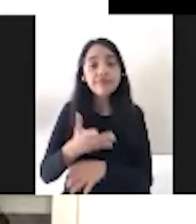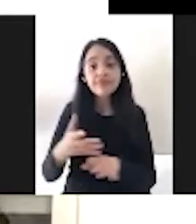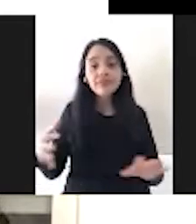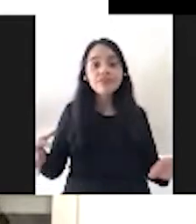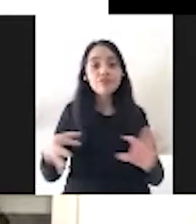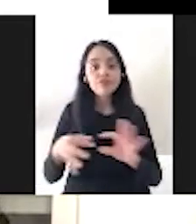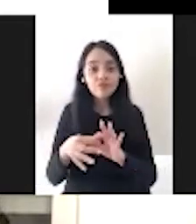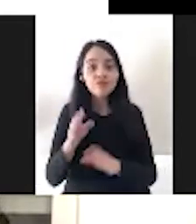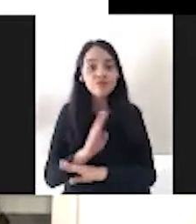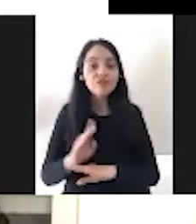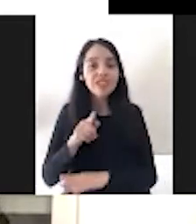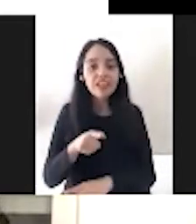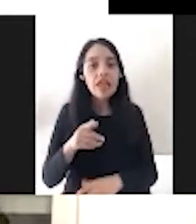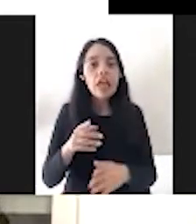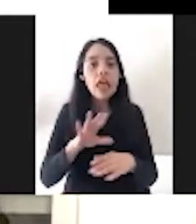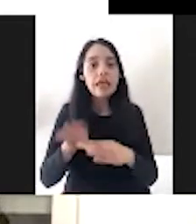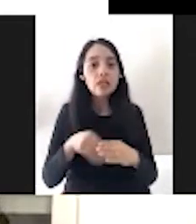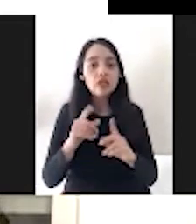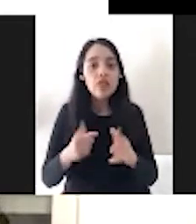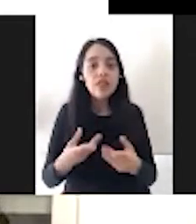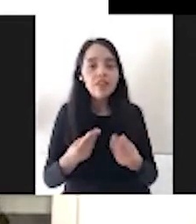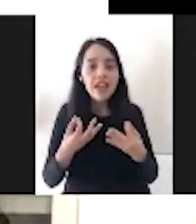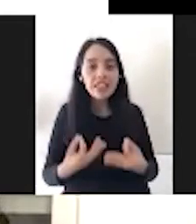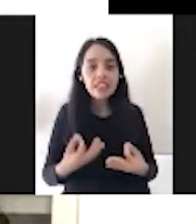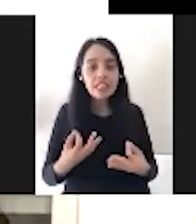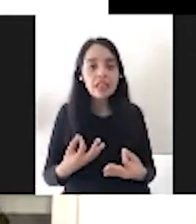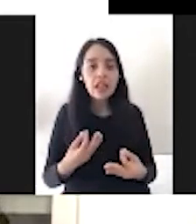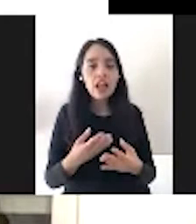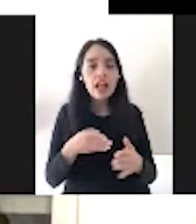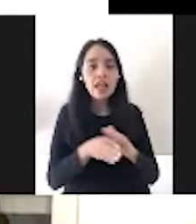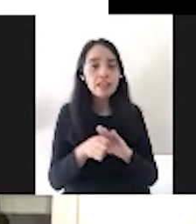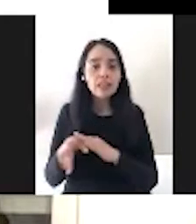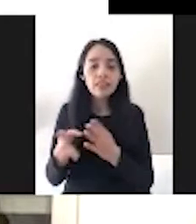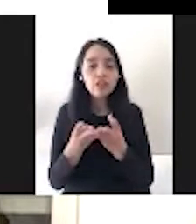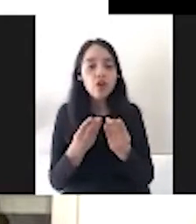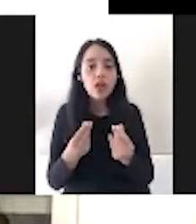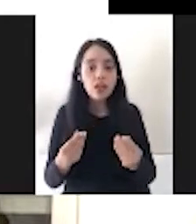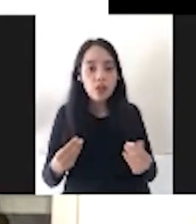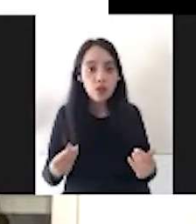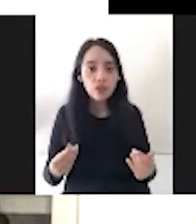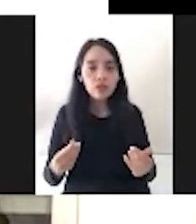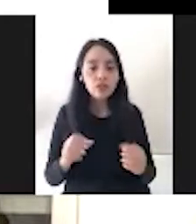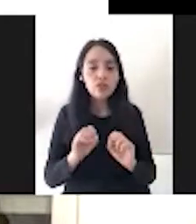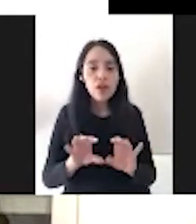que la inclusión debe garantizar el derecho a una educación de calidad para todos, a la igualdad y equidad en el acceso, en el